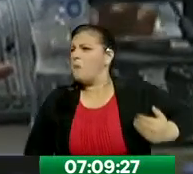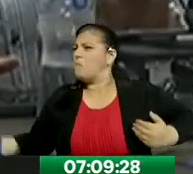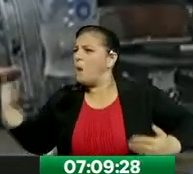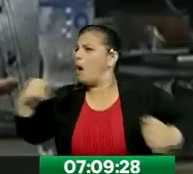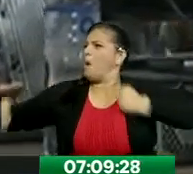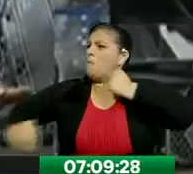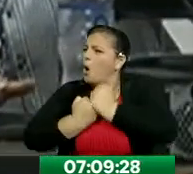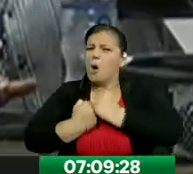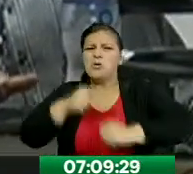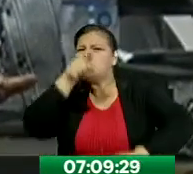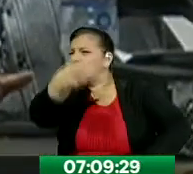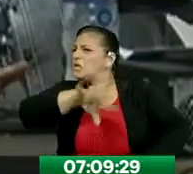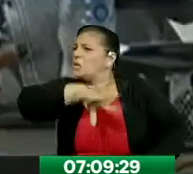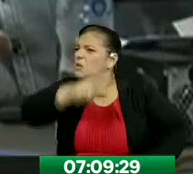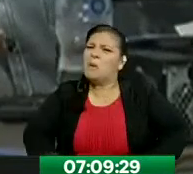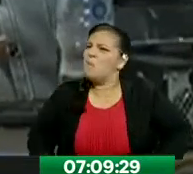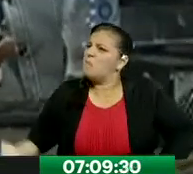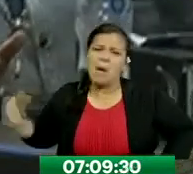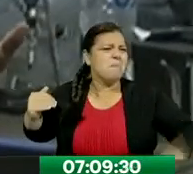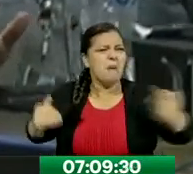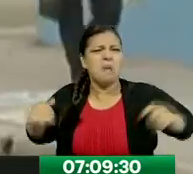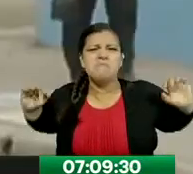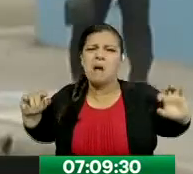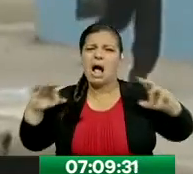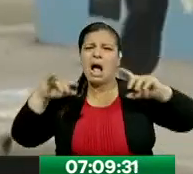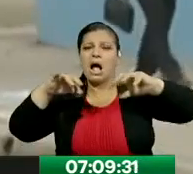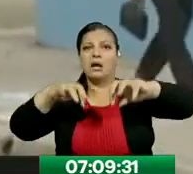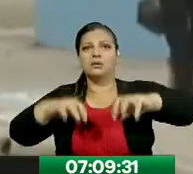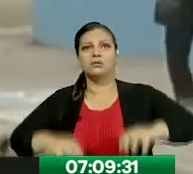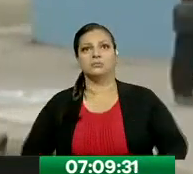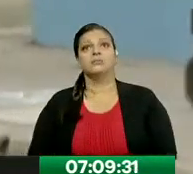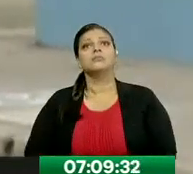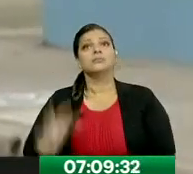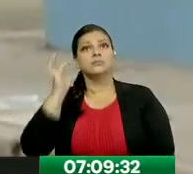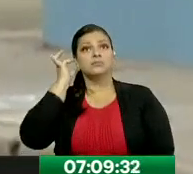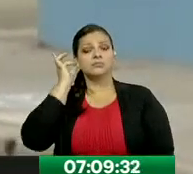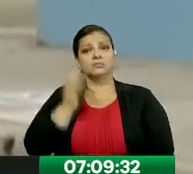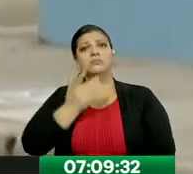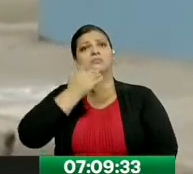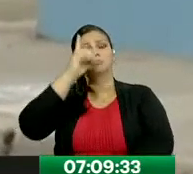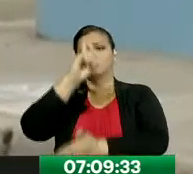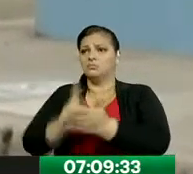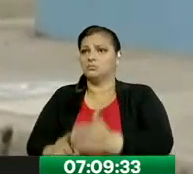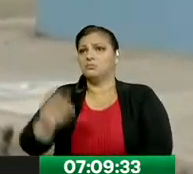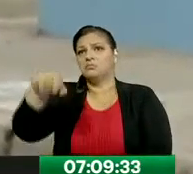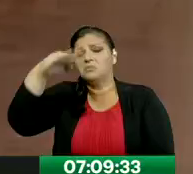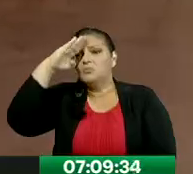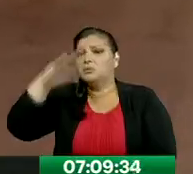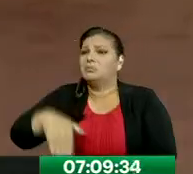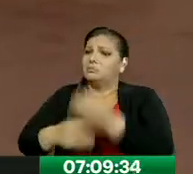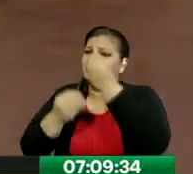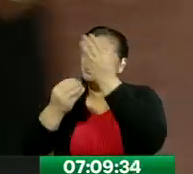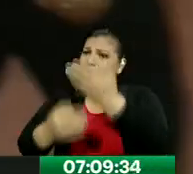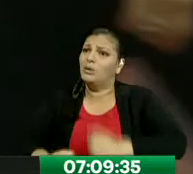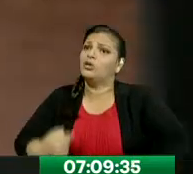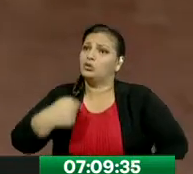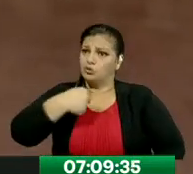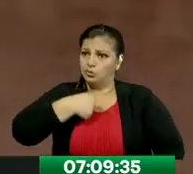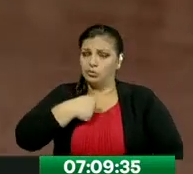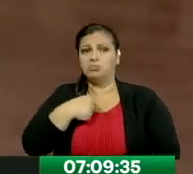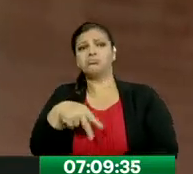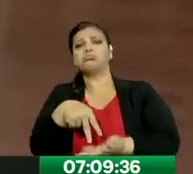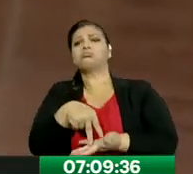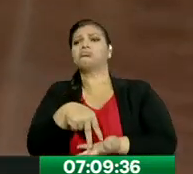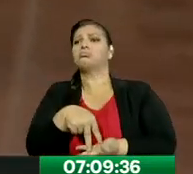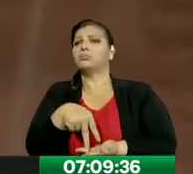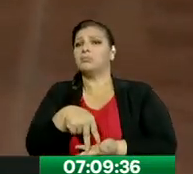la denuncia por los terribles segundos que le tocó vivir cuando estaba esperando un bus alimentador de la Metrovía. Ha aprovechado para